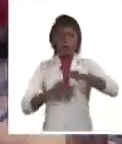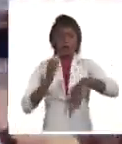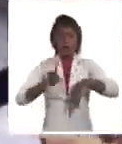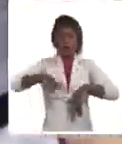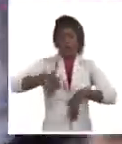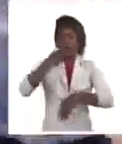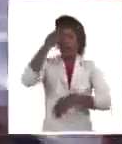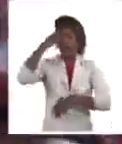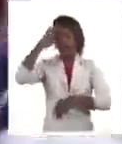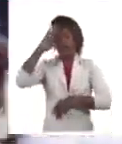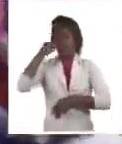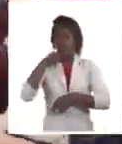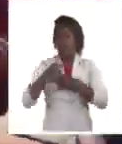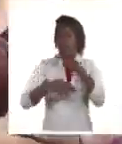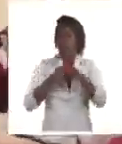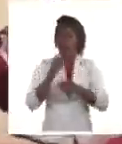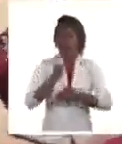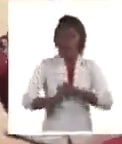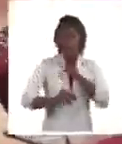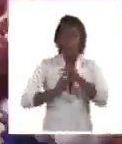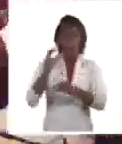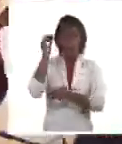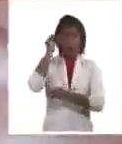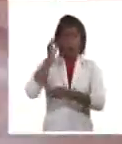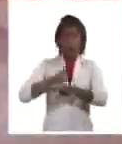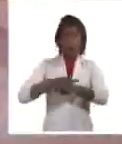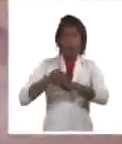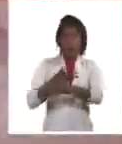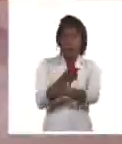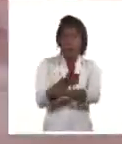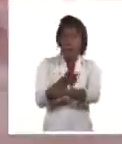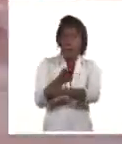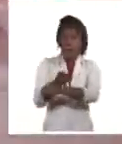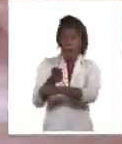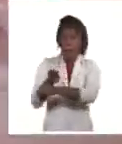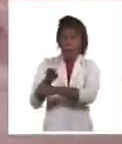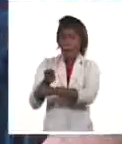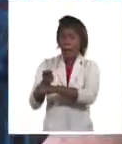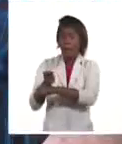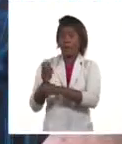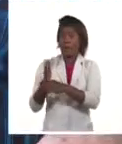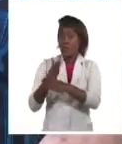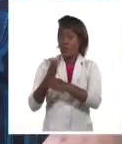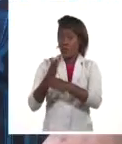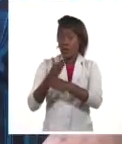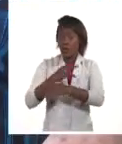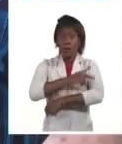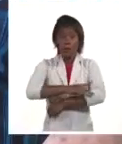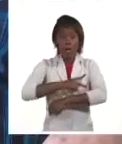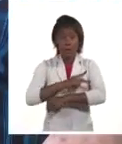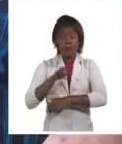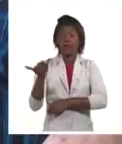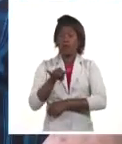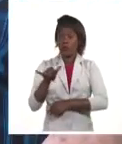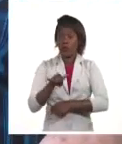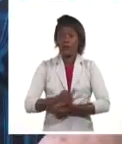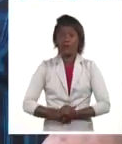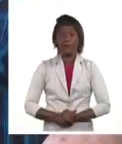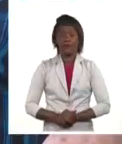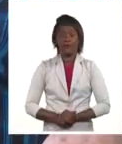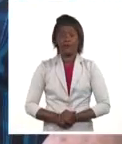de cultura comunitaria y premios relevantes en varias regiones del mundo. Siempre la forma de trabajo